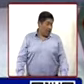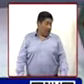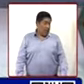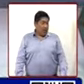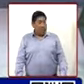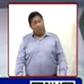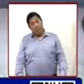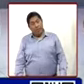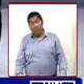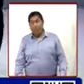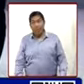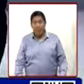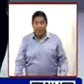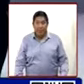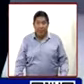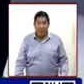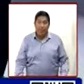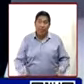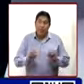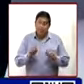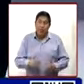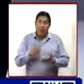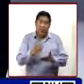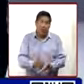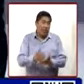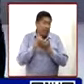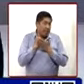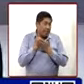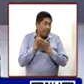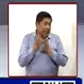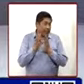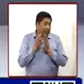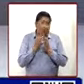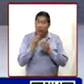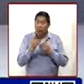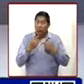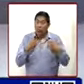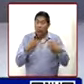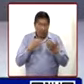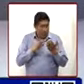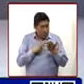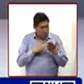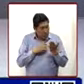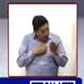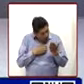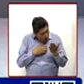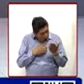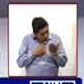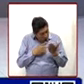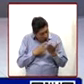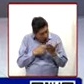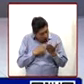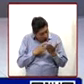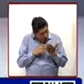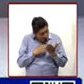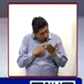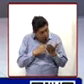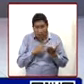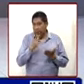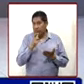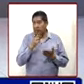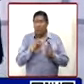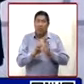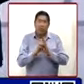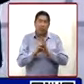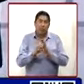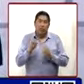Bueno. A ver, una aplicación que puede ayudar en algo, ¿no? Sí. Tomando en cuenta que si tú tienes la aplicación en tu celular, puedes ver, como nos mostraba Walter. Sí. Puedes ver, por